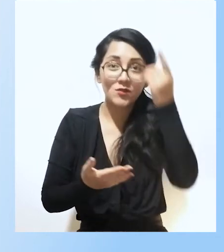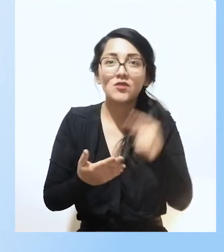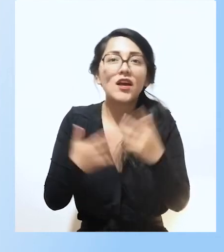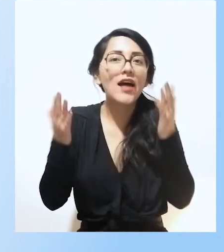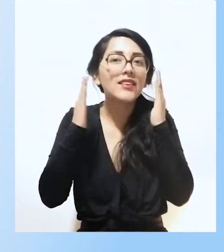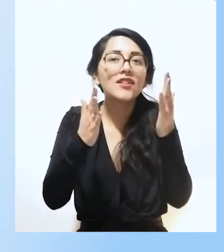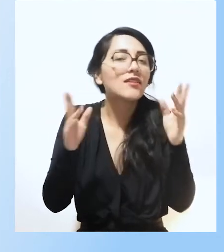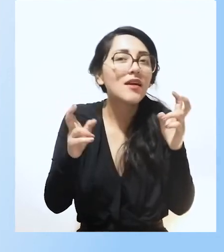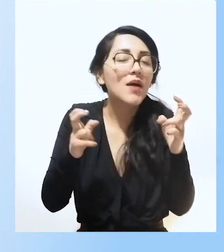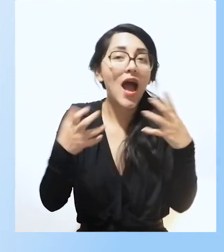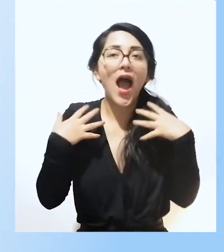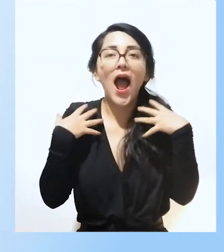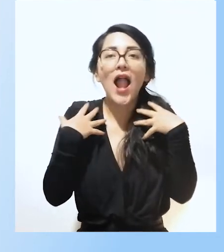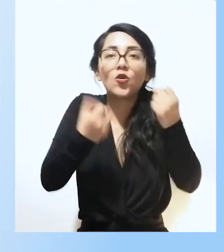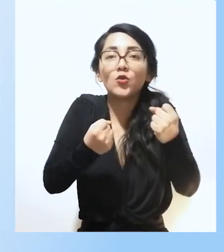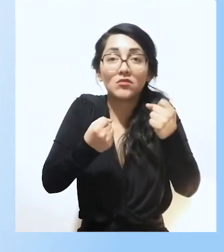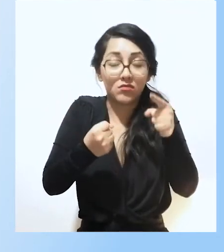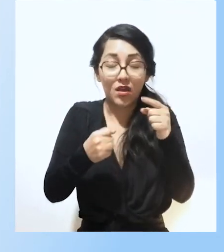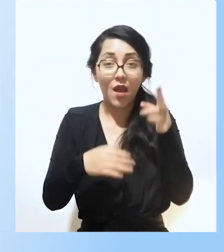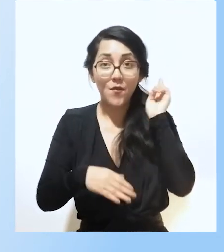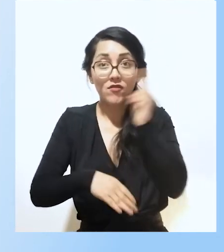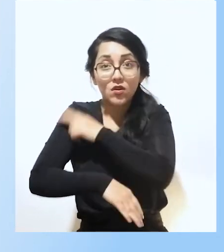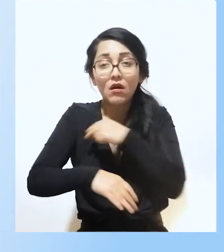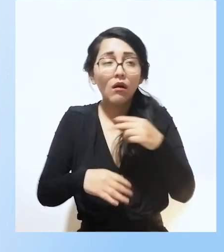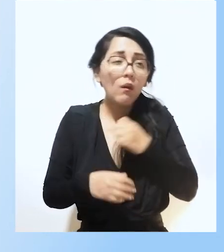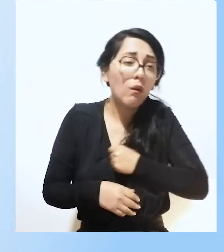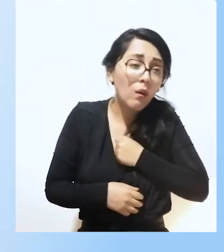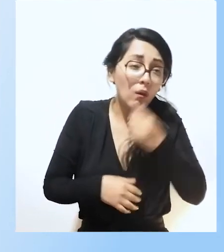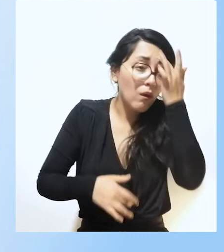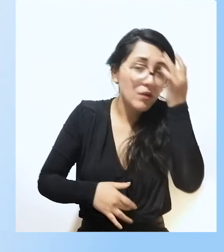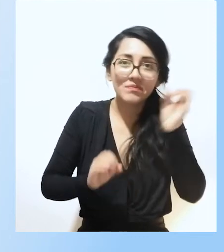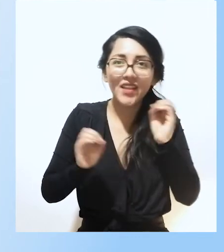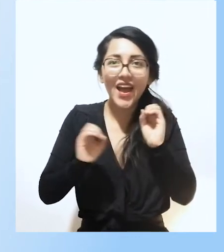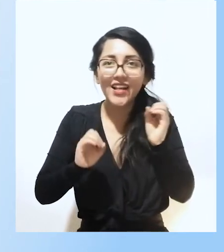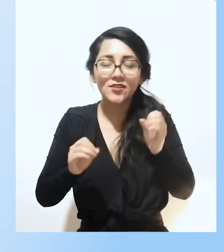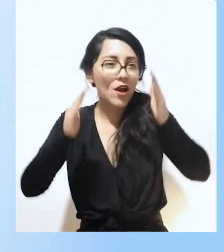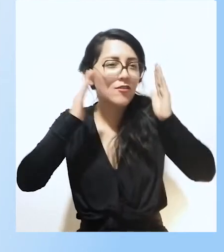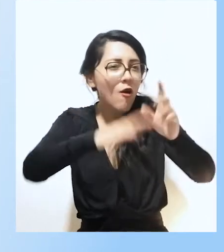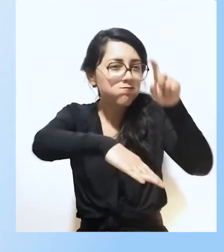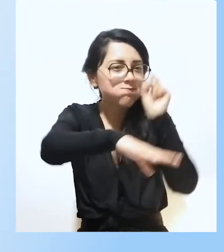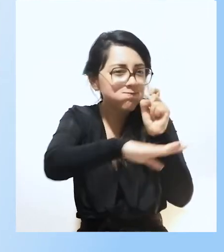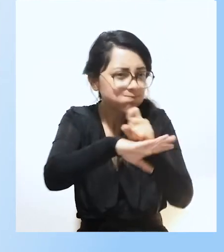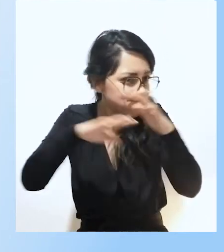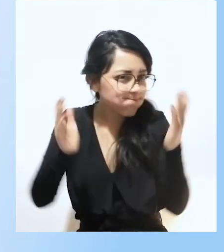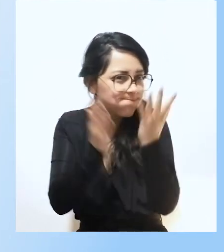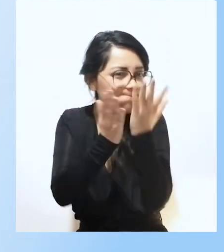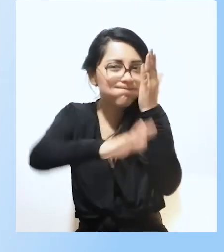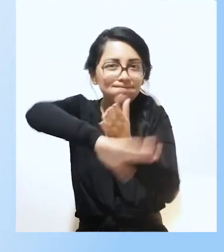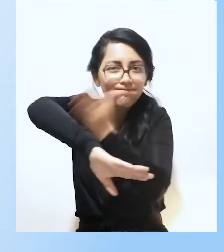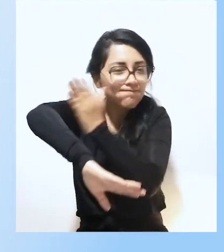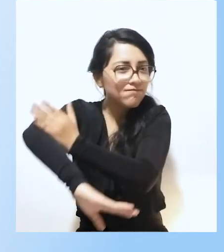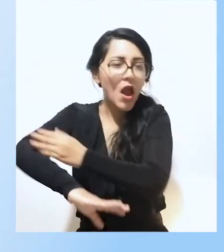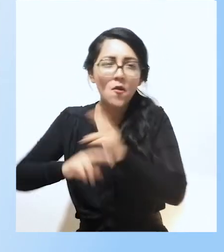niño, no se centra en su enfermedad. Enseñamos a ese niño, estamos con él a pesar de su